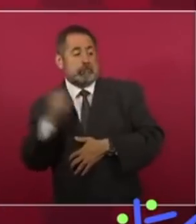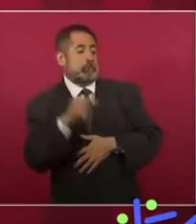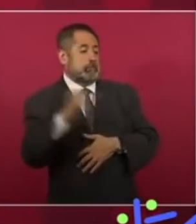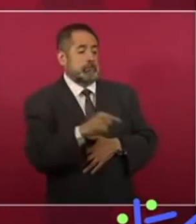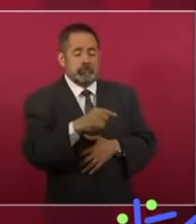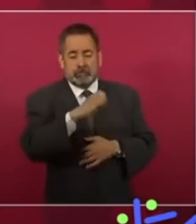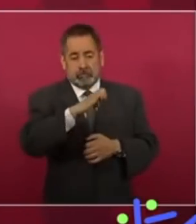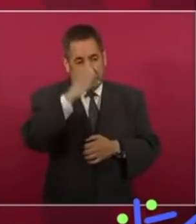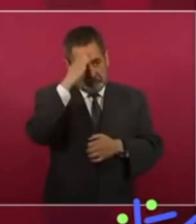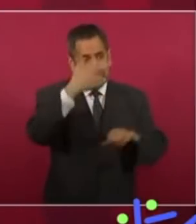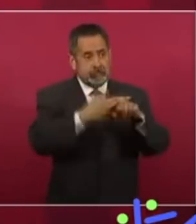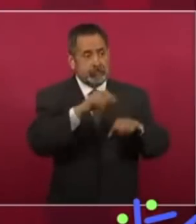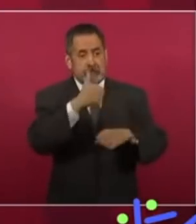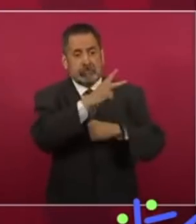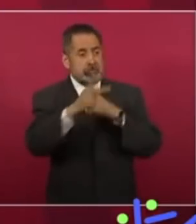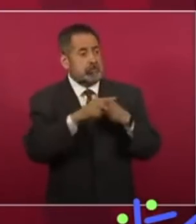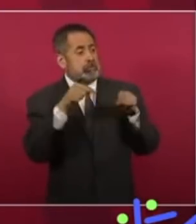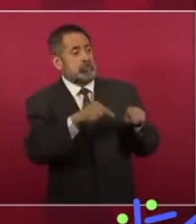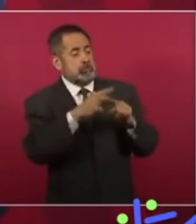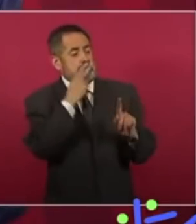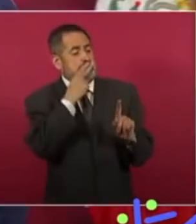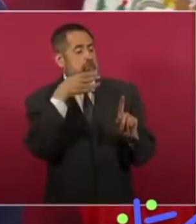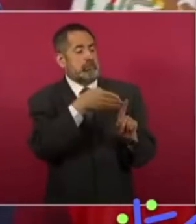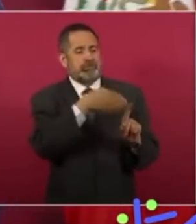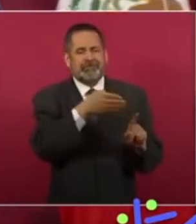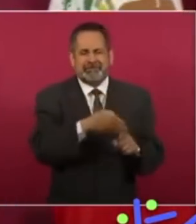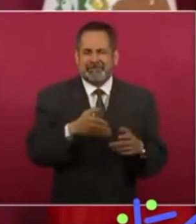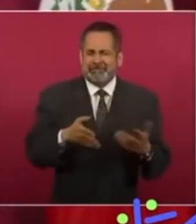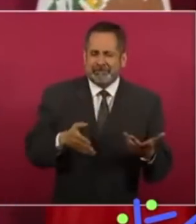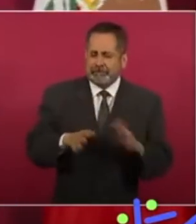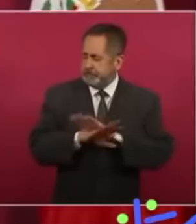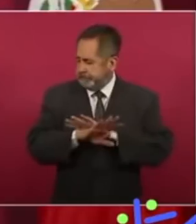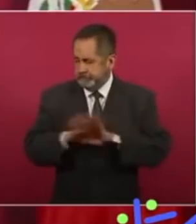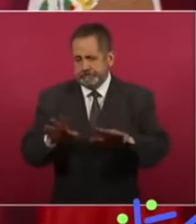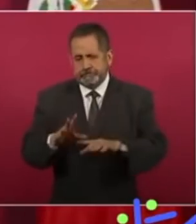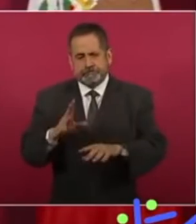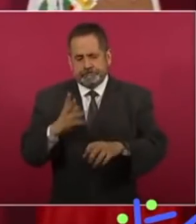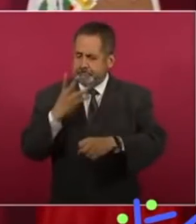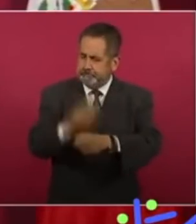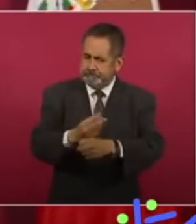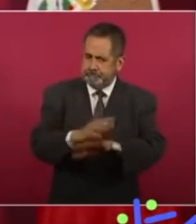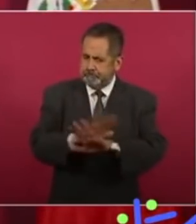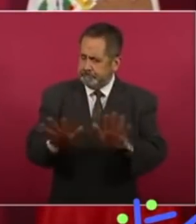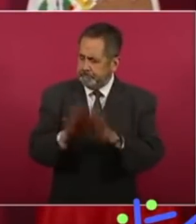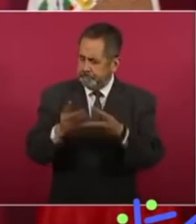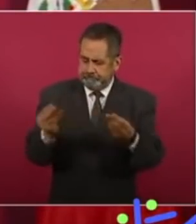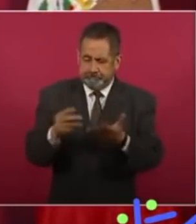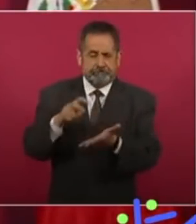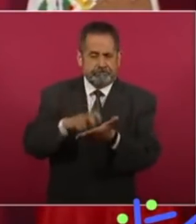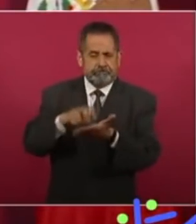Obrador. En total tenemos 60 hidroeléctricas, esto es muy importante, las cuales se pondrán a trabajar gracias a esta ley que,